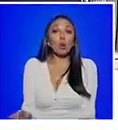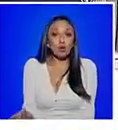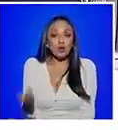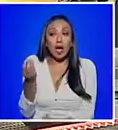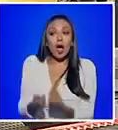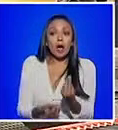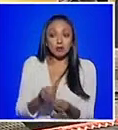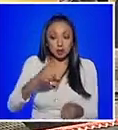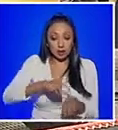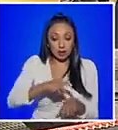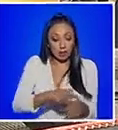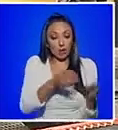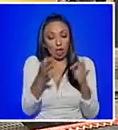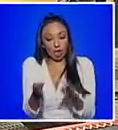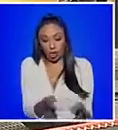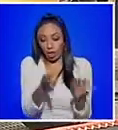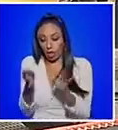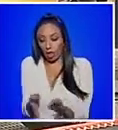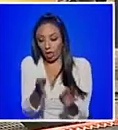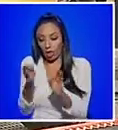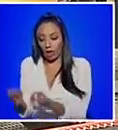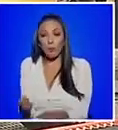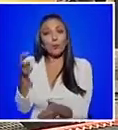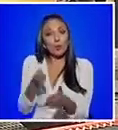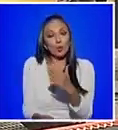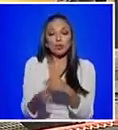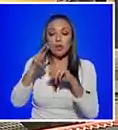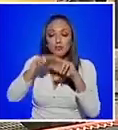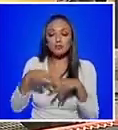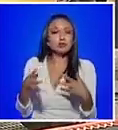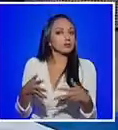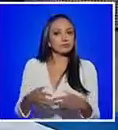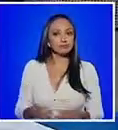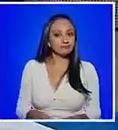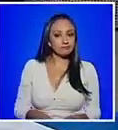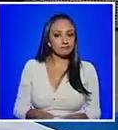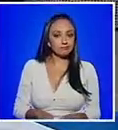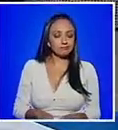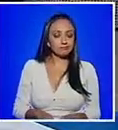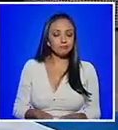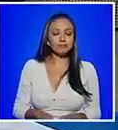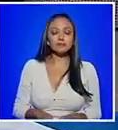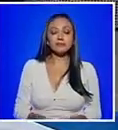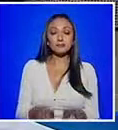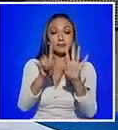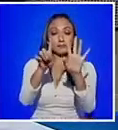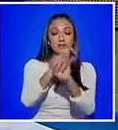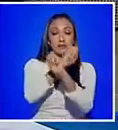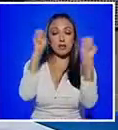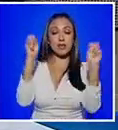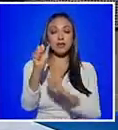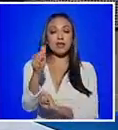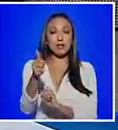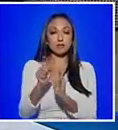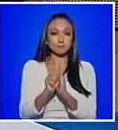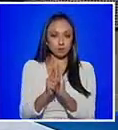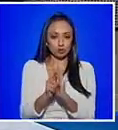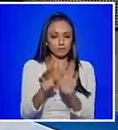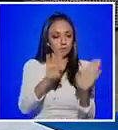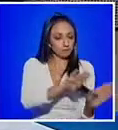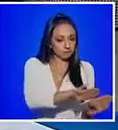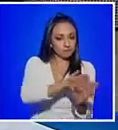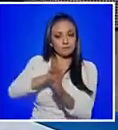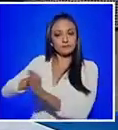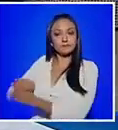que el tiempo pase y no puedan acceder a la revisión. Son las 6:10 a.m. y ahora cambiamos